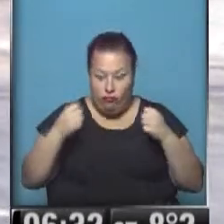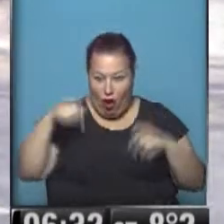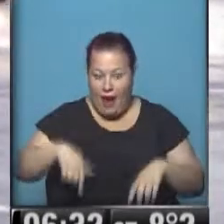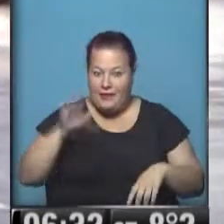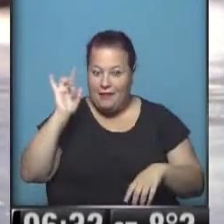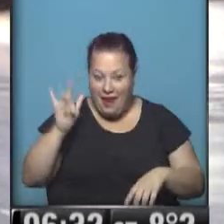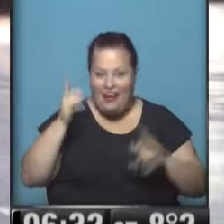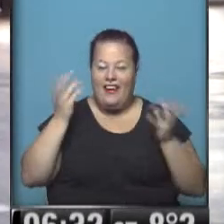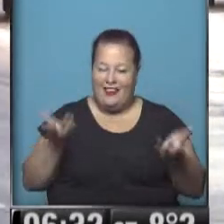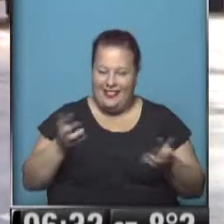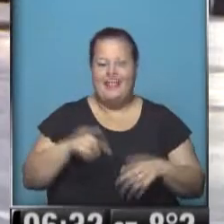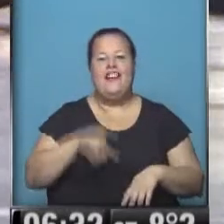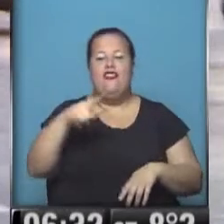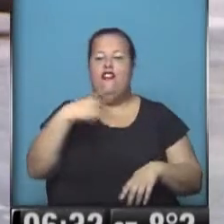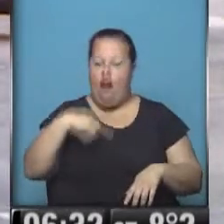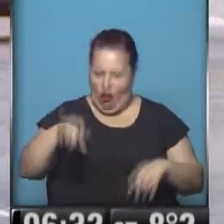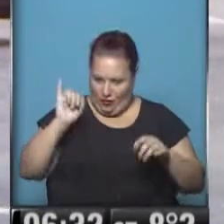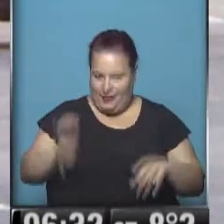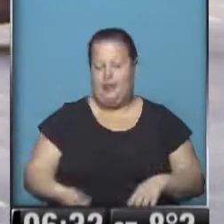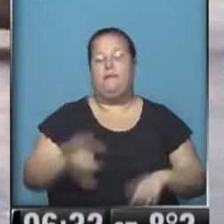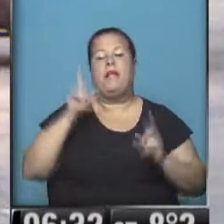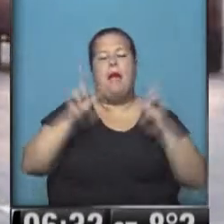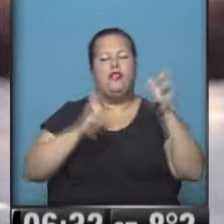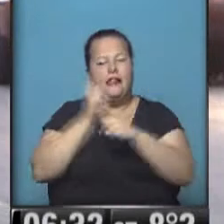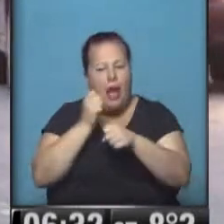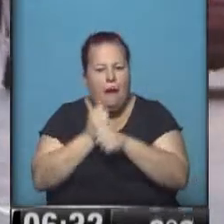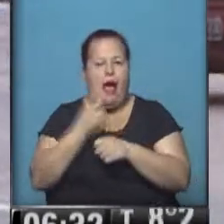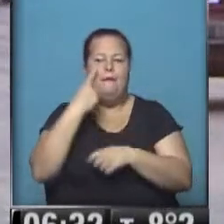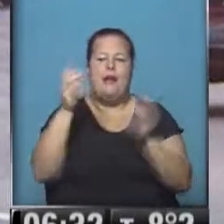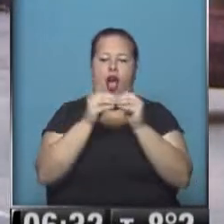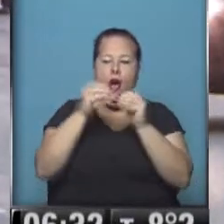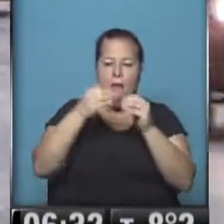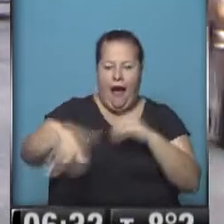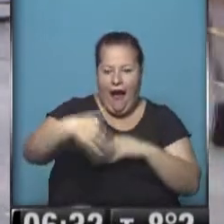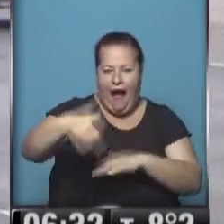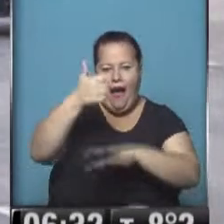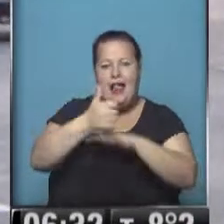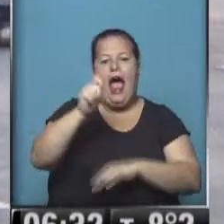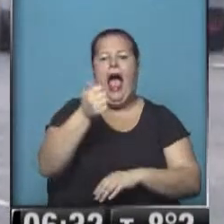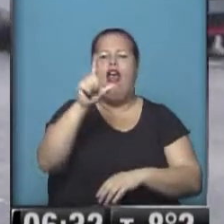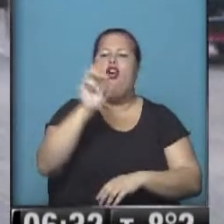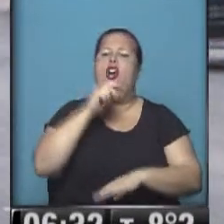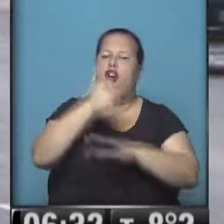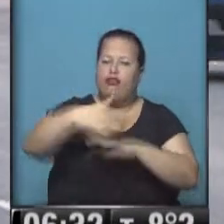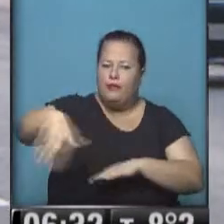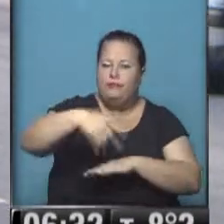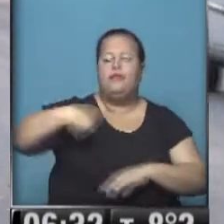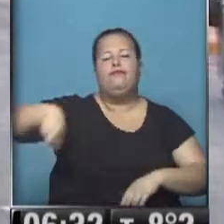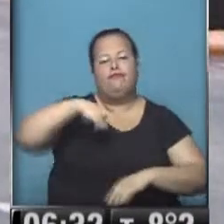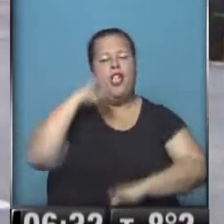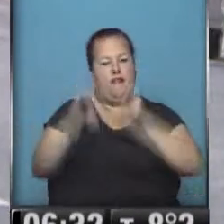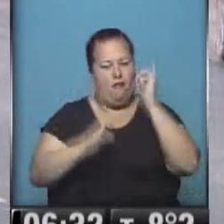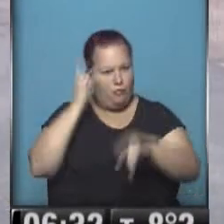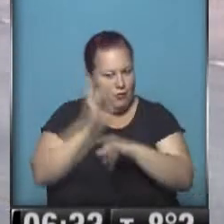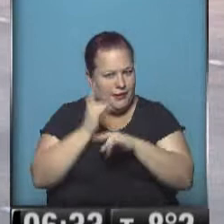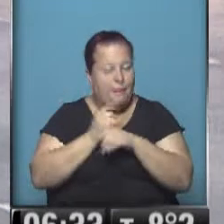extendido con ese color por supuesto y la gente que trabaja mira nuestro compañeros ahí sobre la avenida figueroa alcorta a nosotros con toda la información como